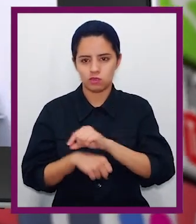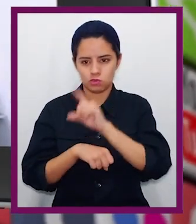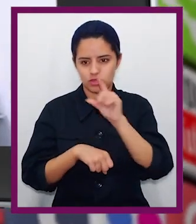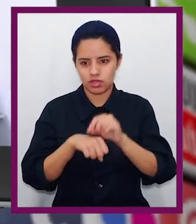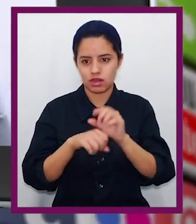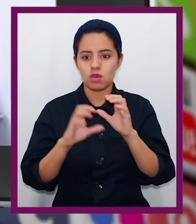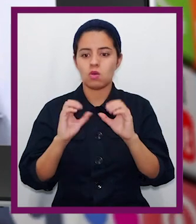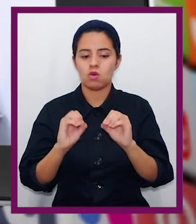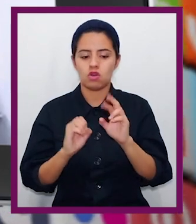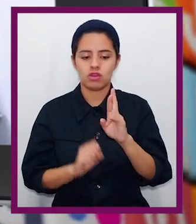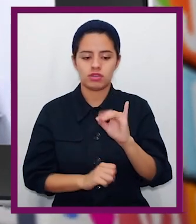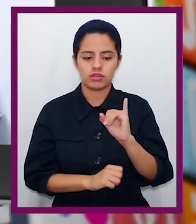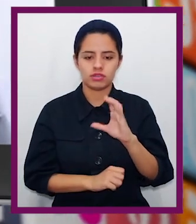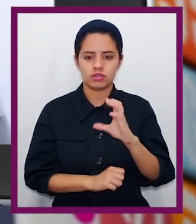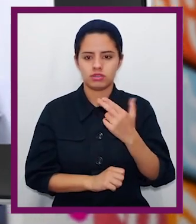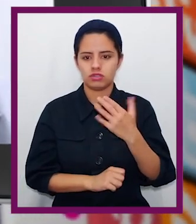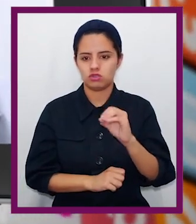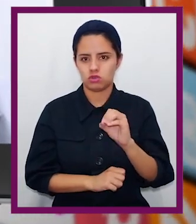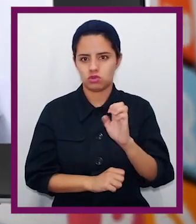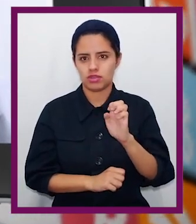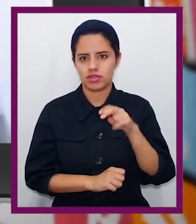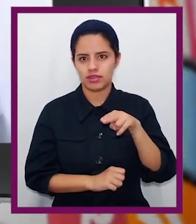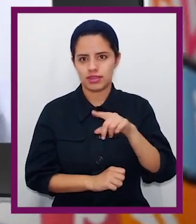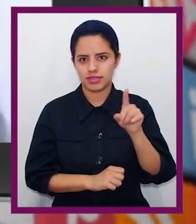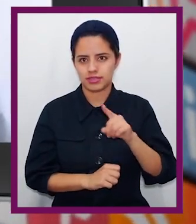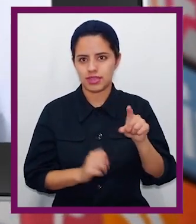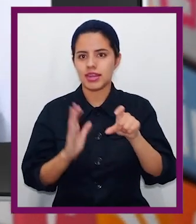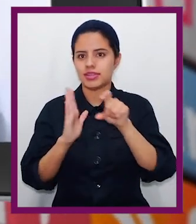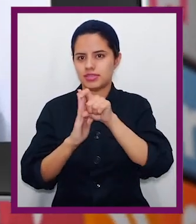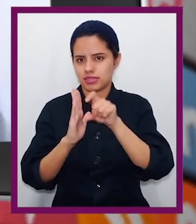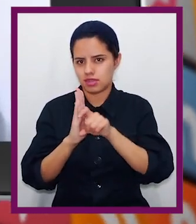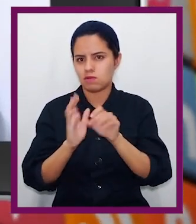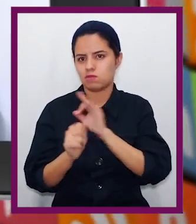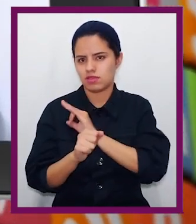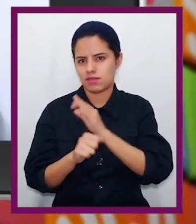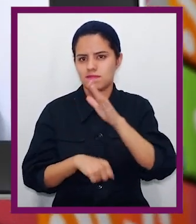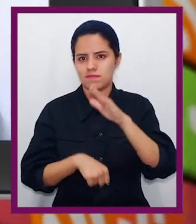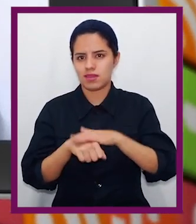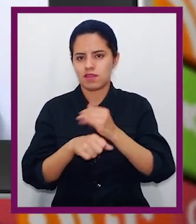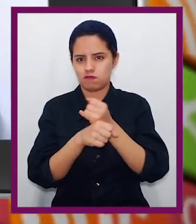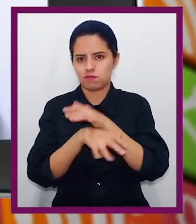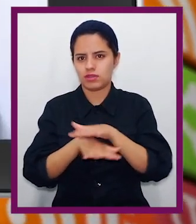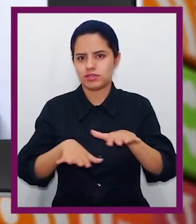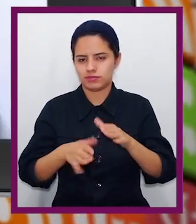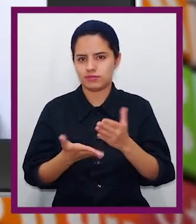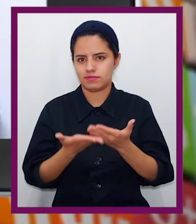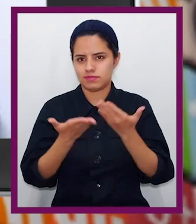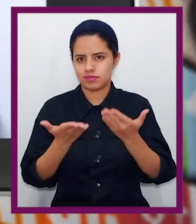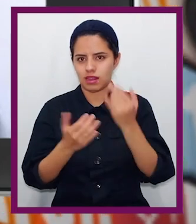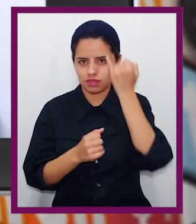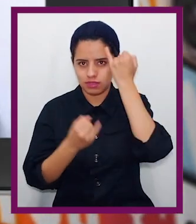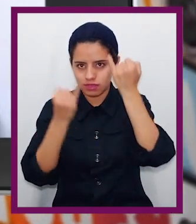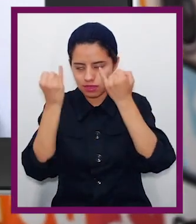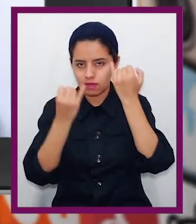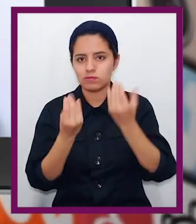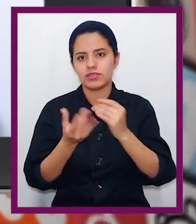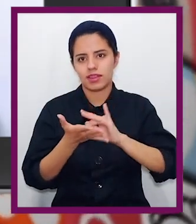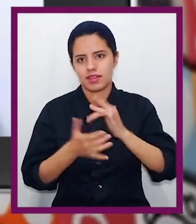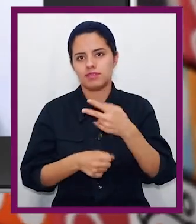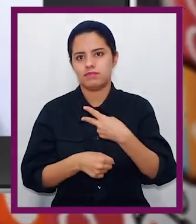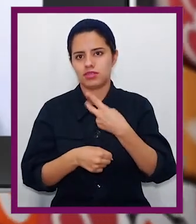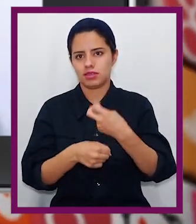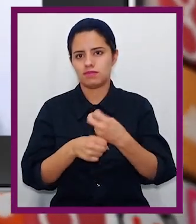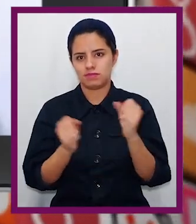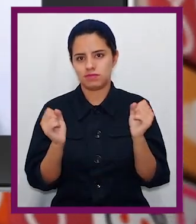RichieENZ en Instagram, ahí estoy para compartirles más cosas, para compartirles un poquito de mi cotidiano y de mis ideas. Muchísimas gracias, Gaby y Axel,